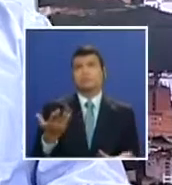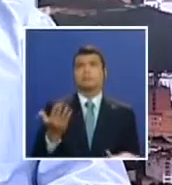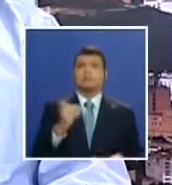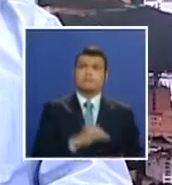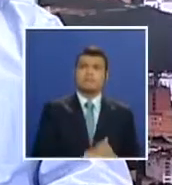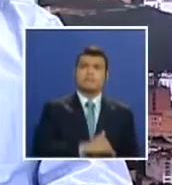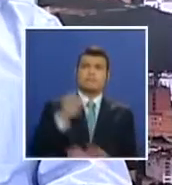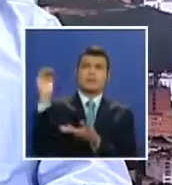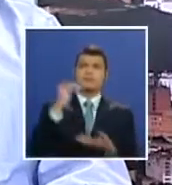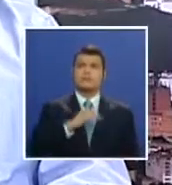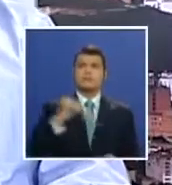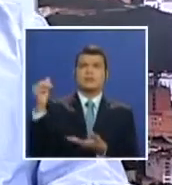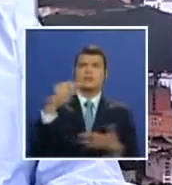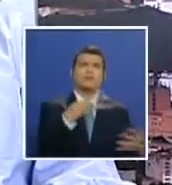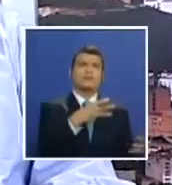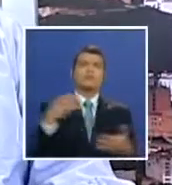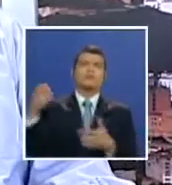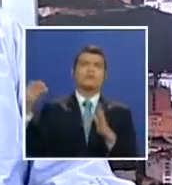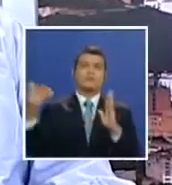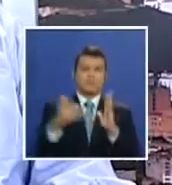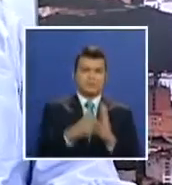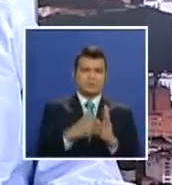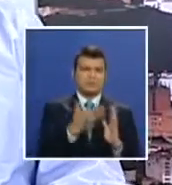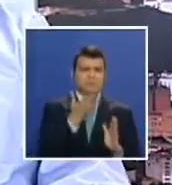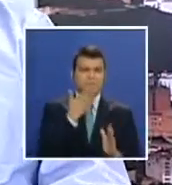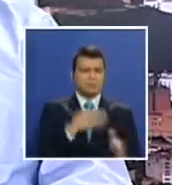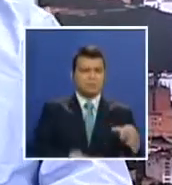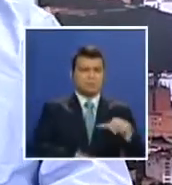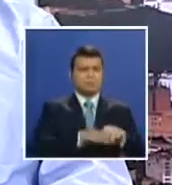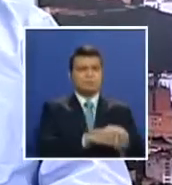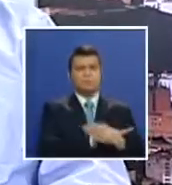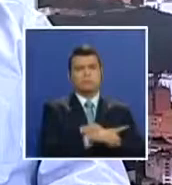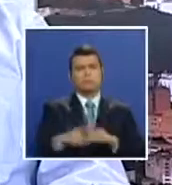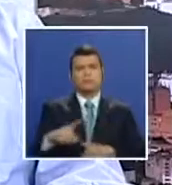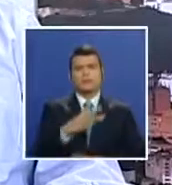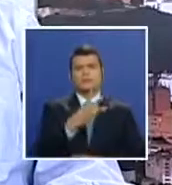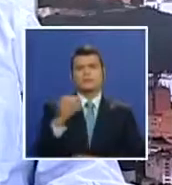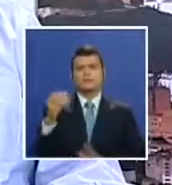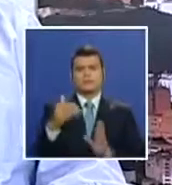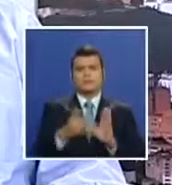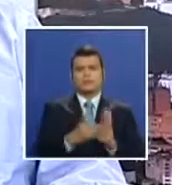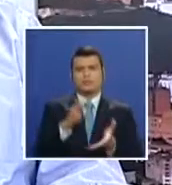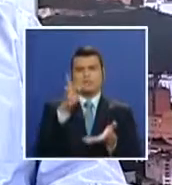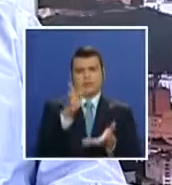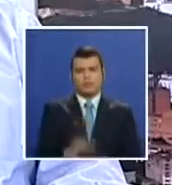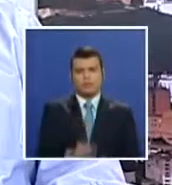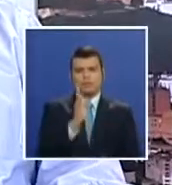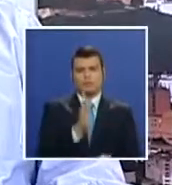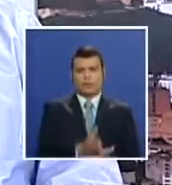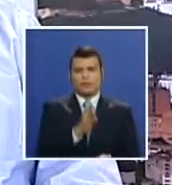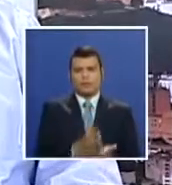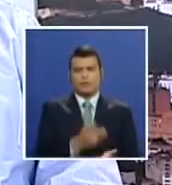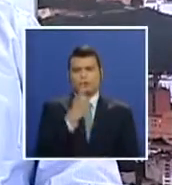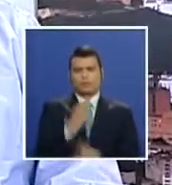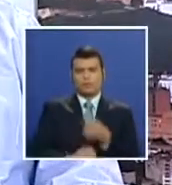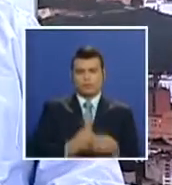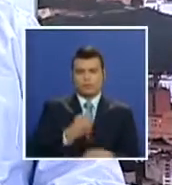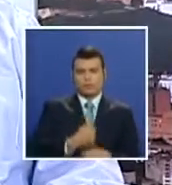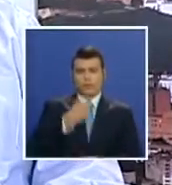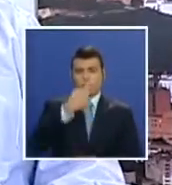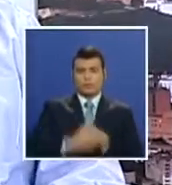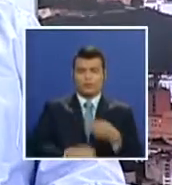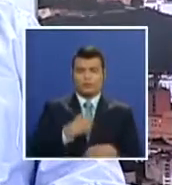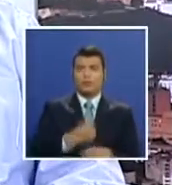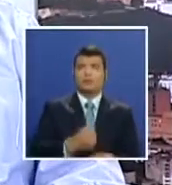de azúcar que sobran y tenemos excedentes de 300 mil toneladas de panela por año y esas importaciones